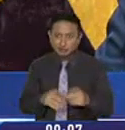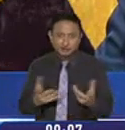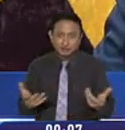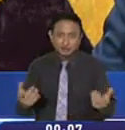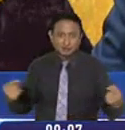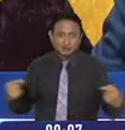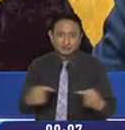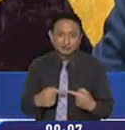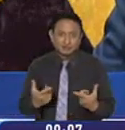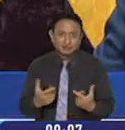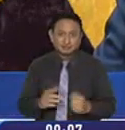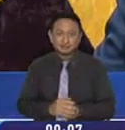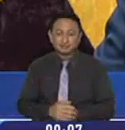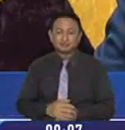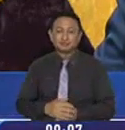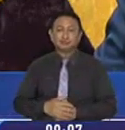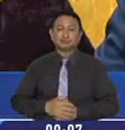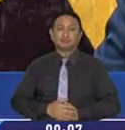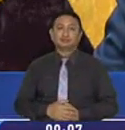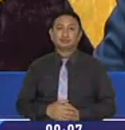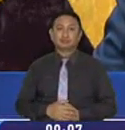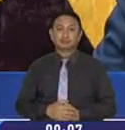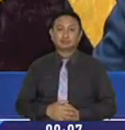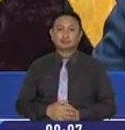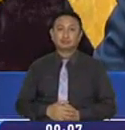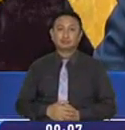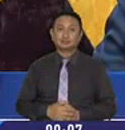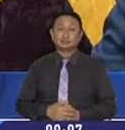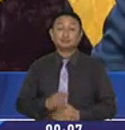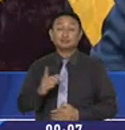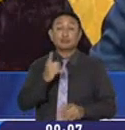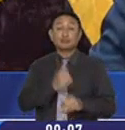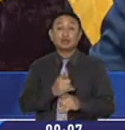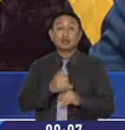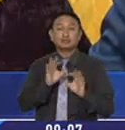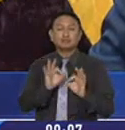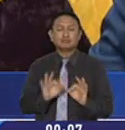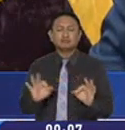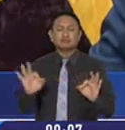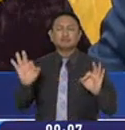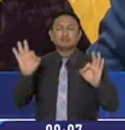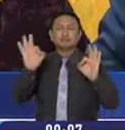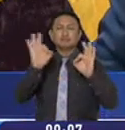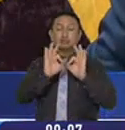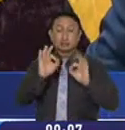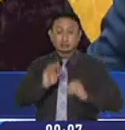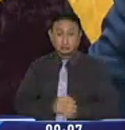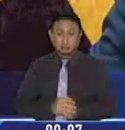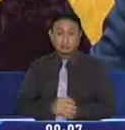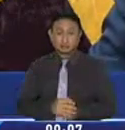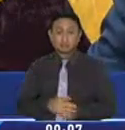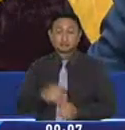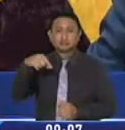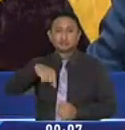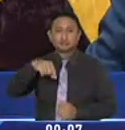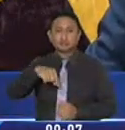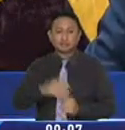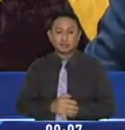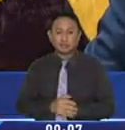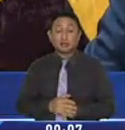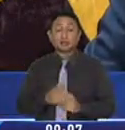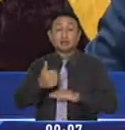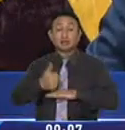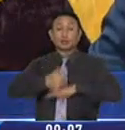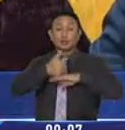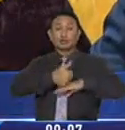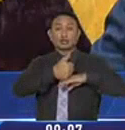llegar a tomar una decisión en la designación de esta autoridad. Por eso es tan fundamental e importante que el organismo colegiado